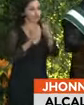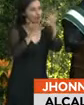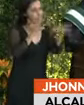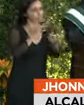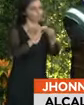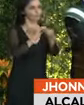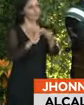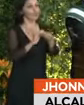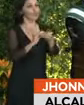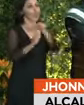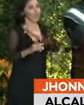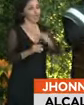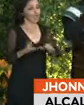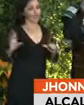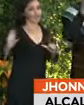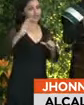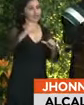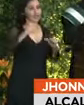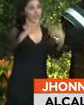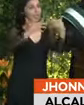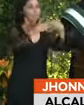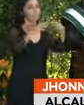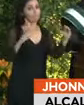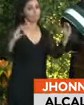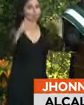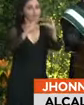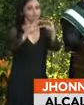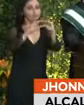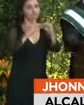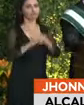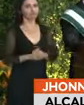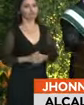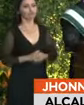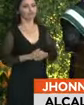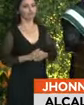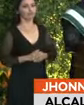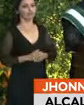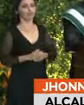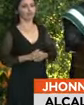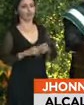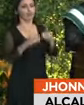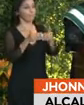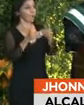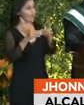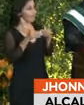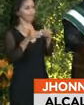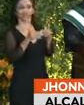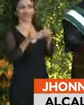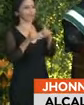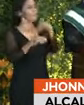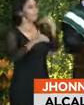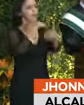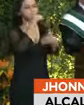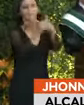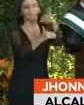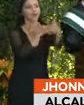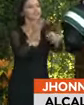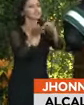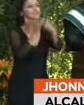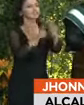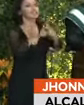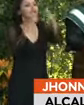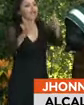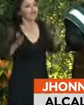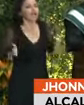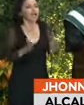implementando, donde la alcaldía pone su parte y los empresarios también. Y esto ya no tiene retro, va. Y esto significa un